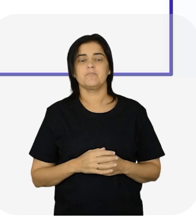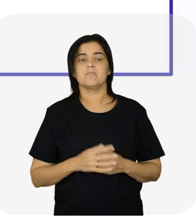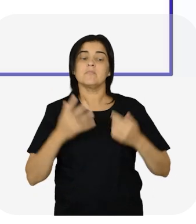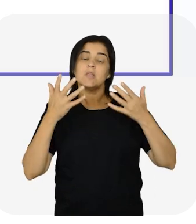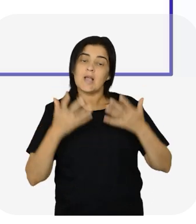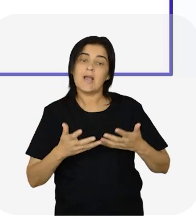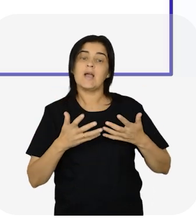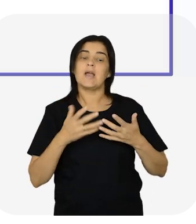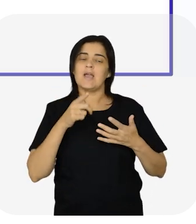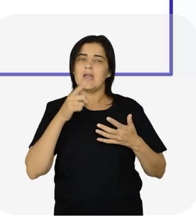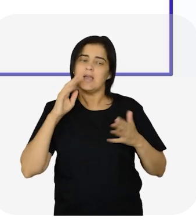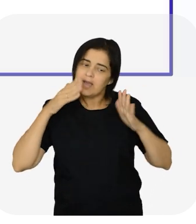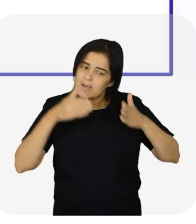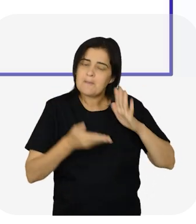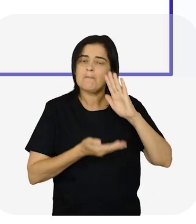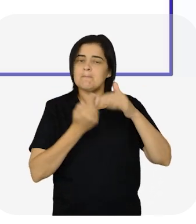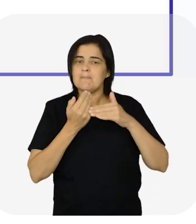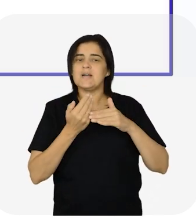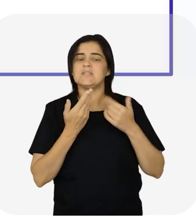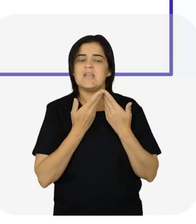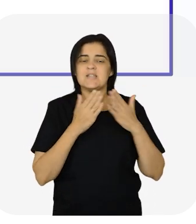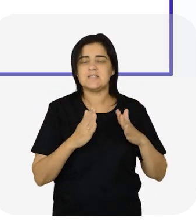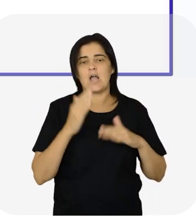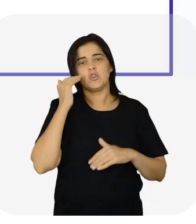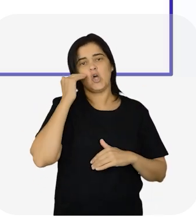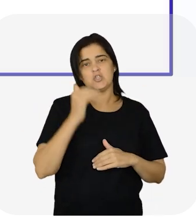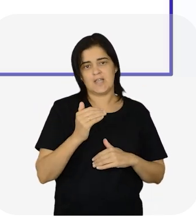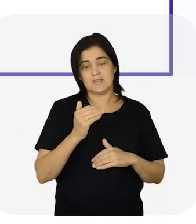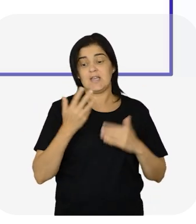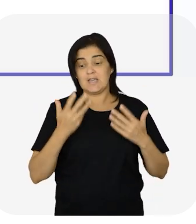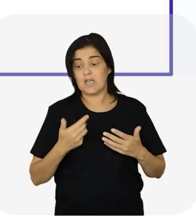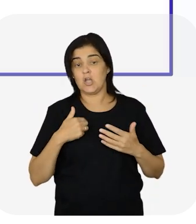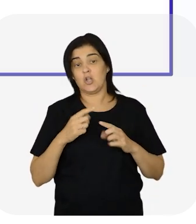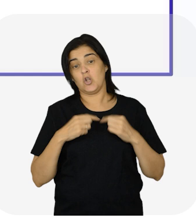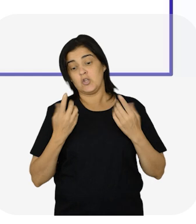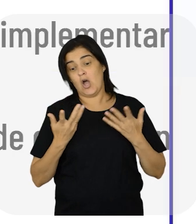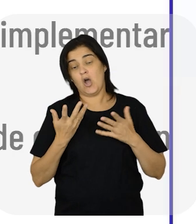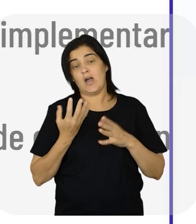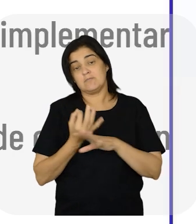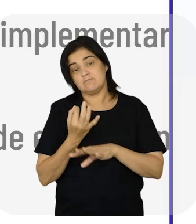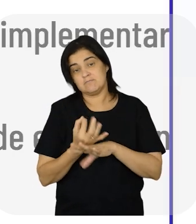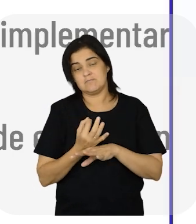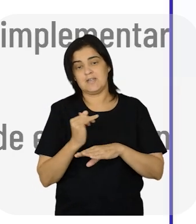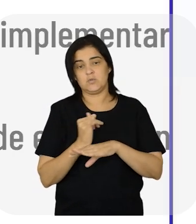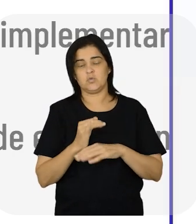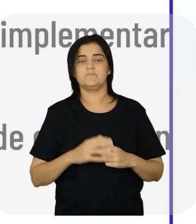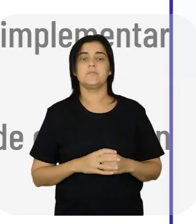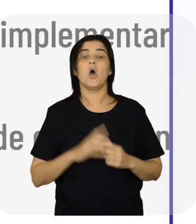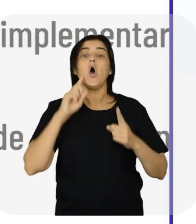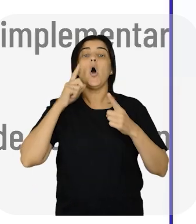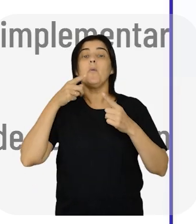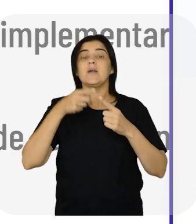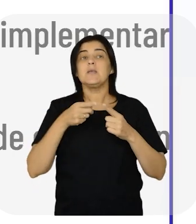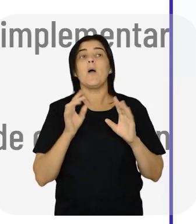poner hincapié en la formación inicial docente, que es lo que nosotros ofrecemos en esta institución. Los